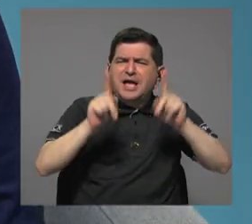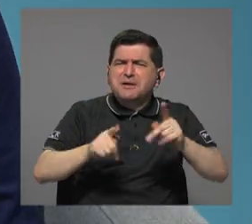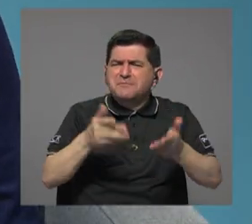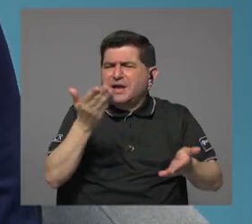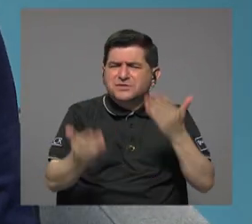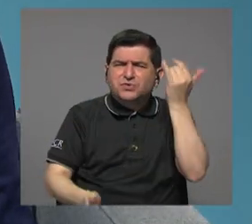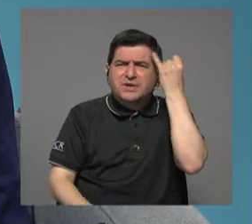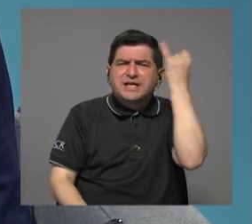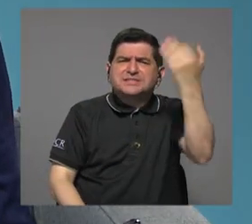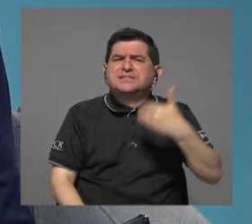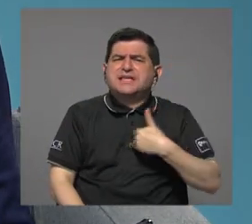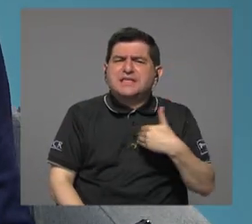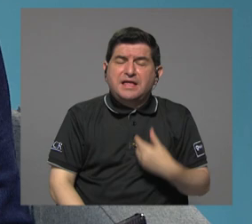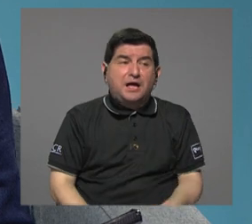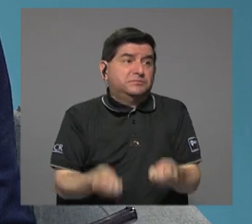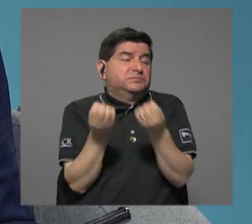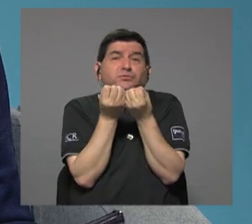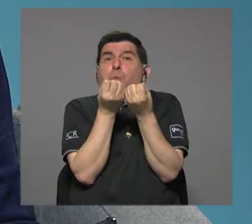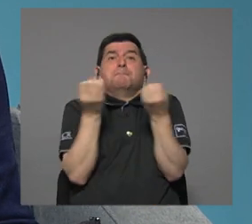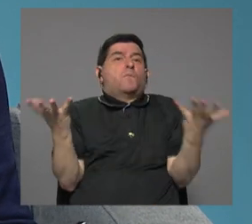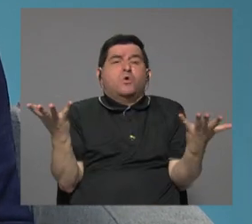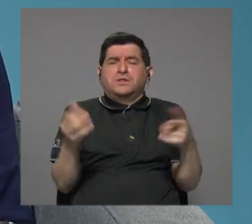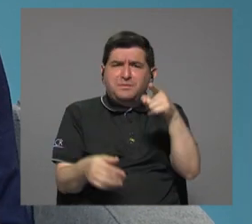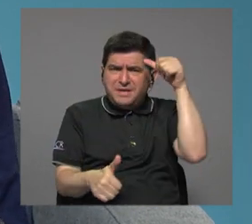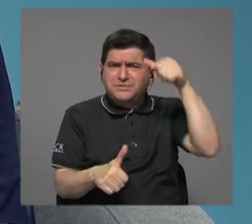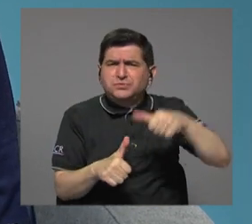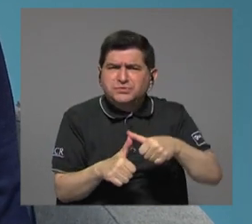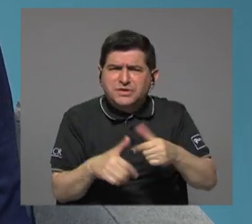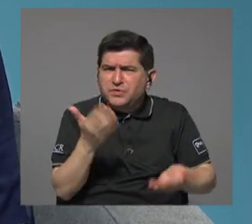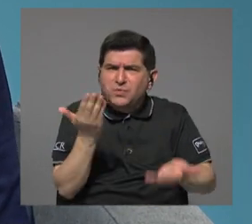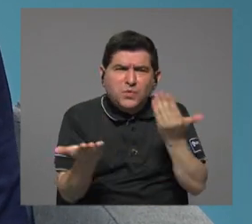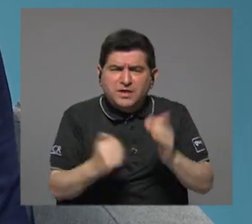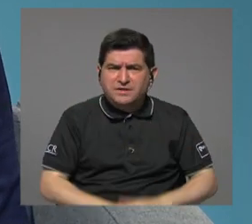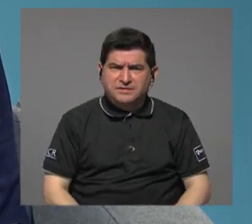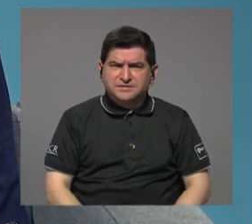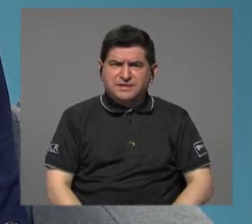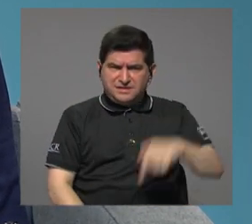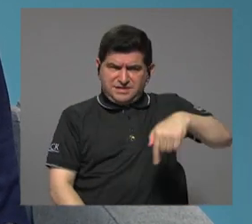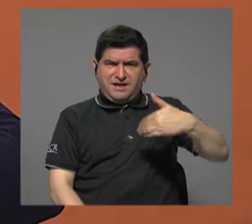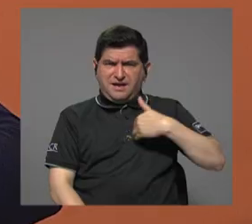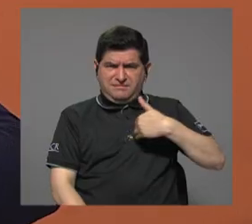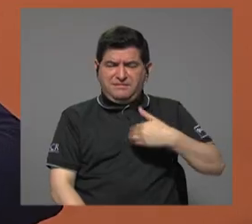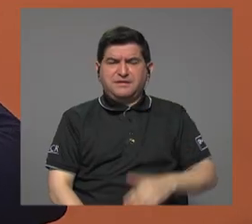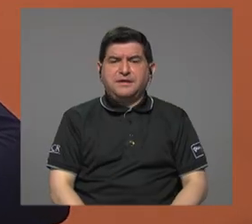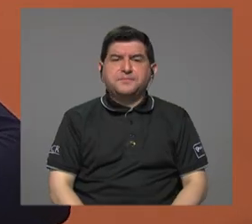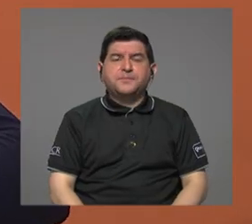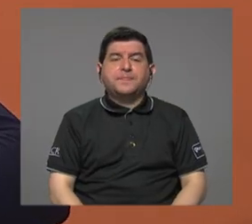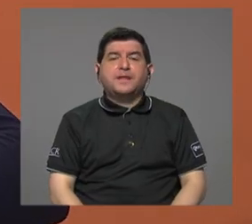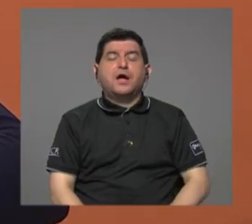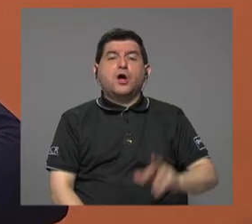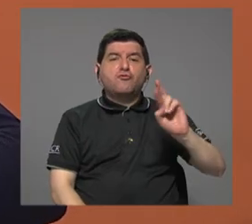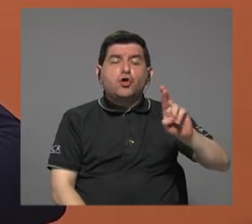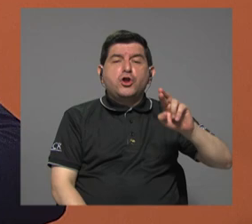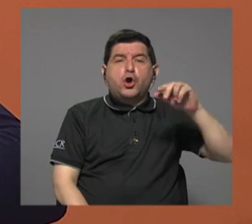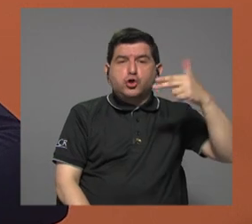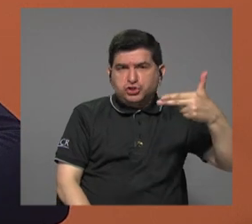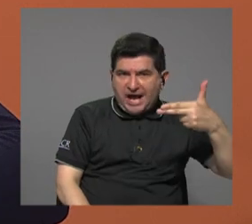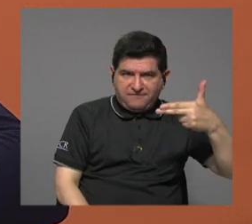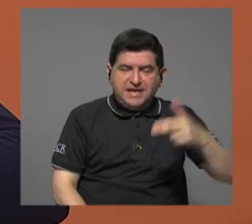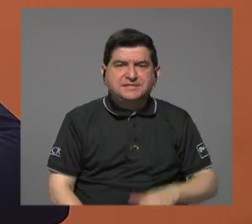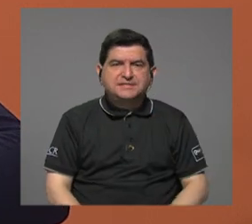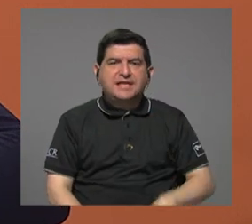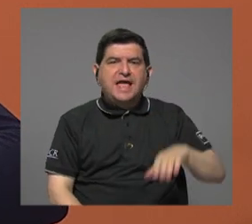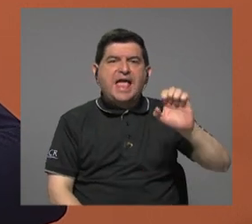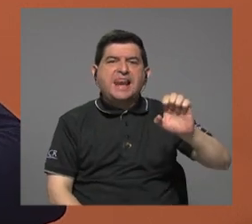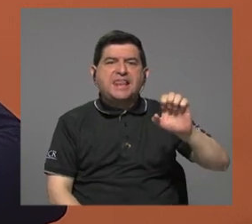para ir tener una idea porque son muchísimos pero que recuerdas y que tengas aquí valeria a la mano estaría don rodrigo chávez estaría también con